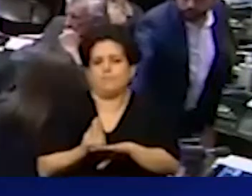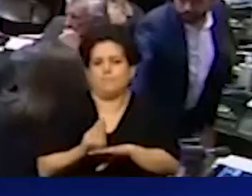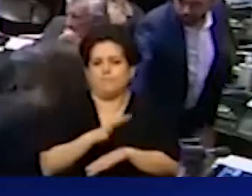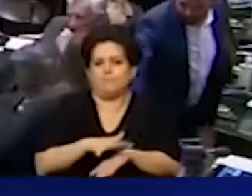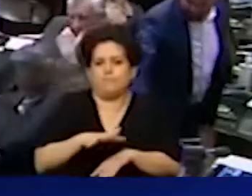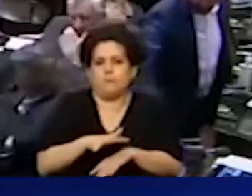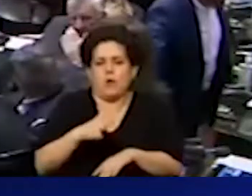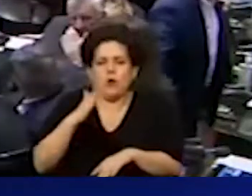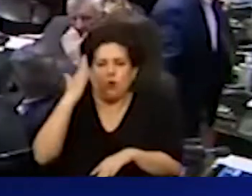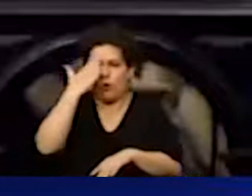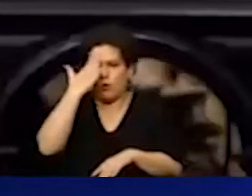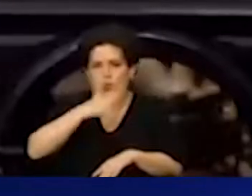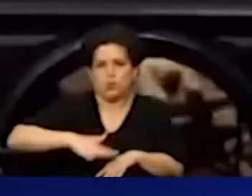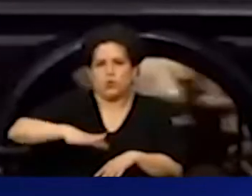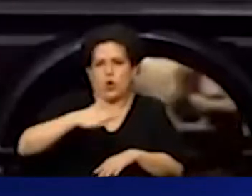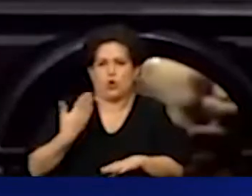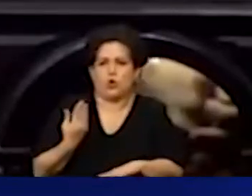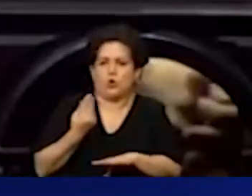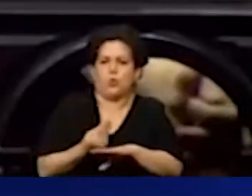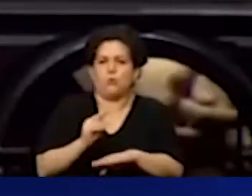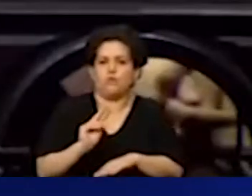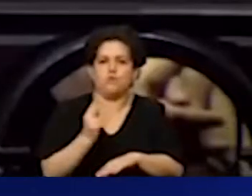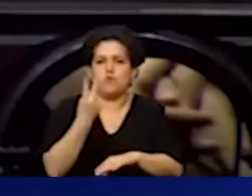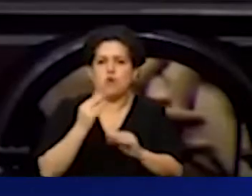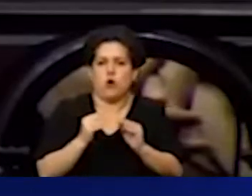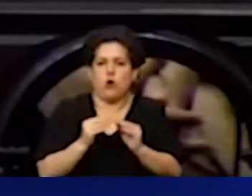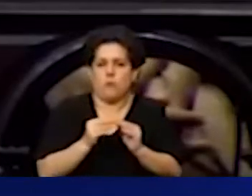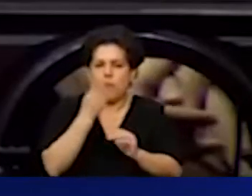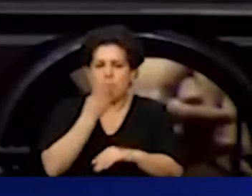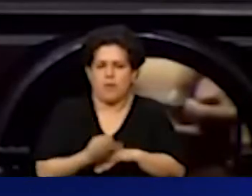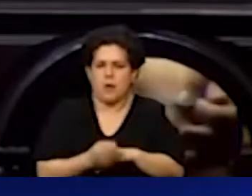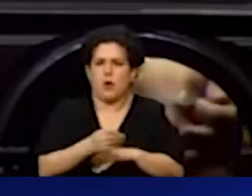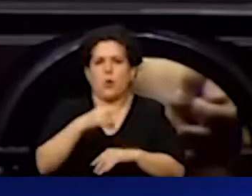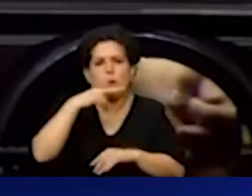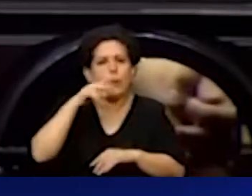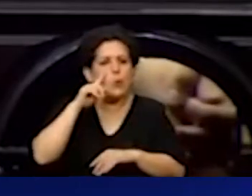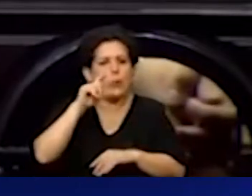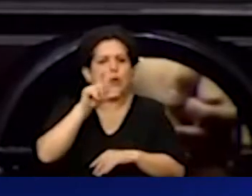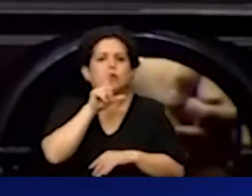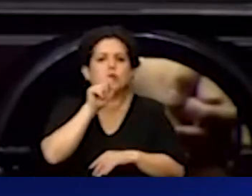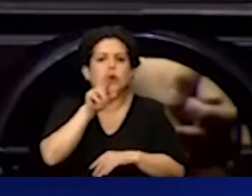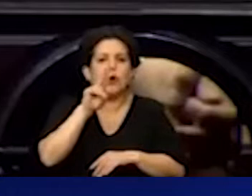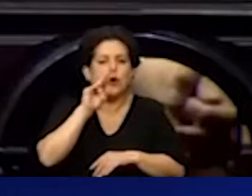de Villa Constitución, murió el compañero Victorio Paulón,